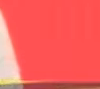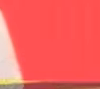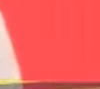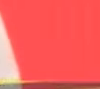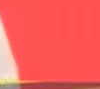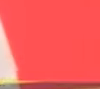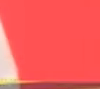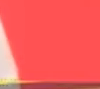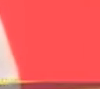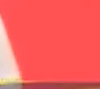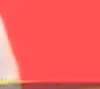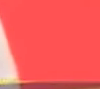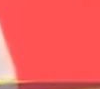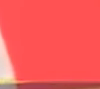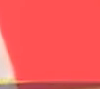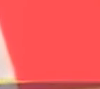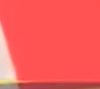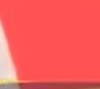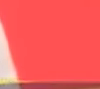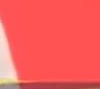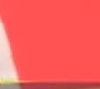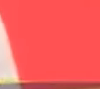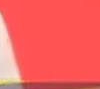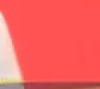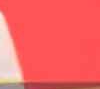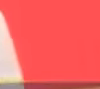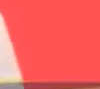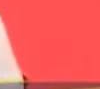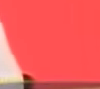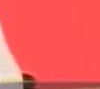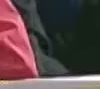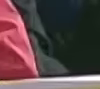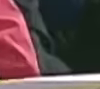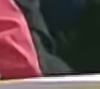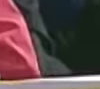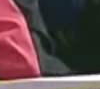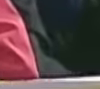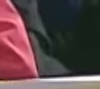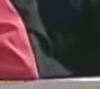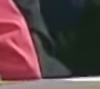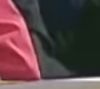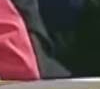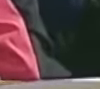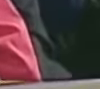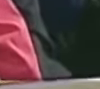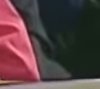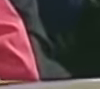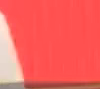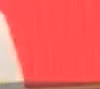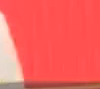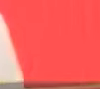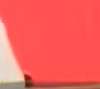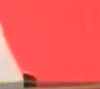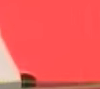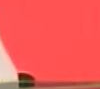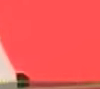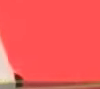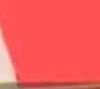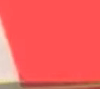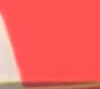Arce, estimados hermanos primeros ministros Esquerri, Gastón, Ralph y